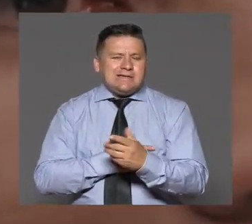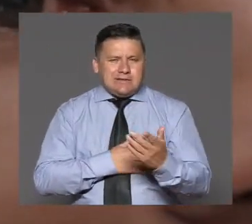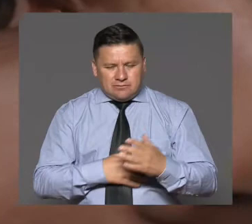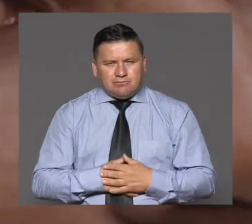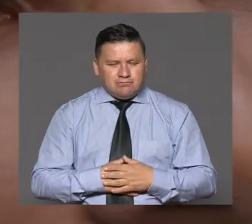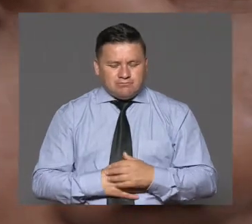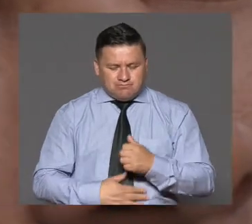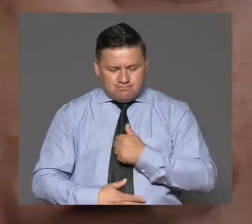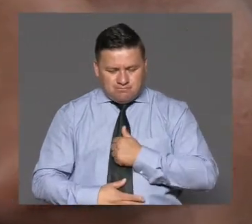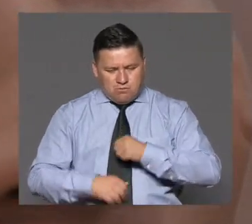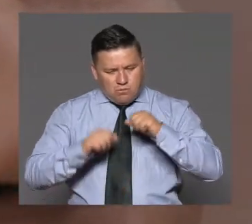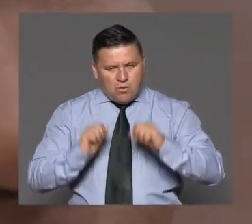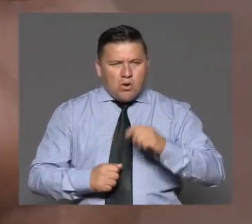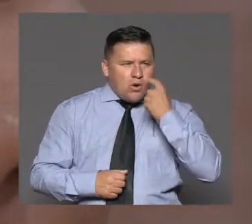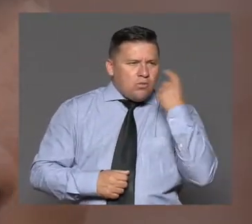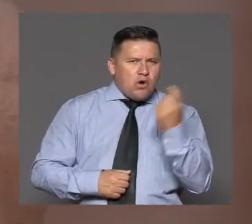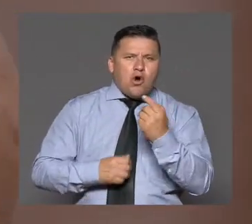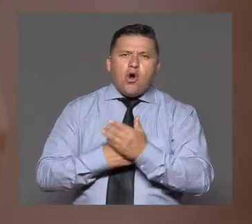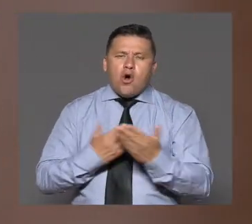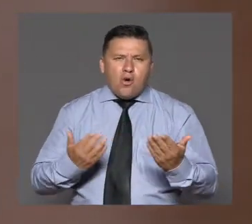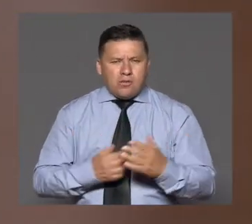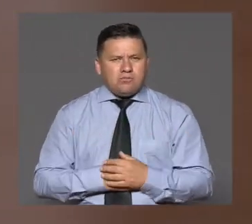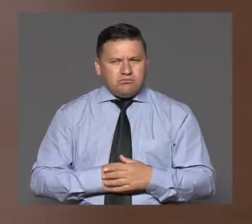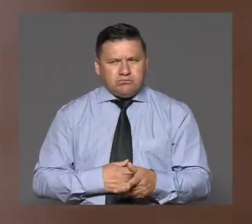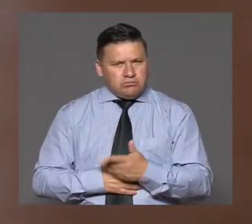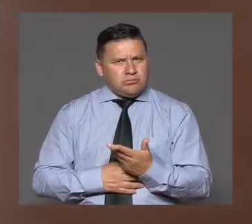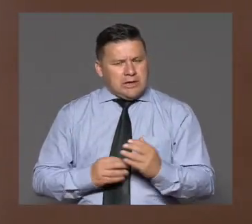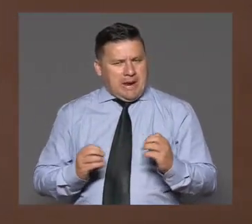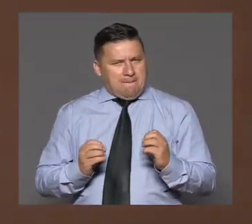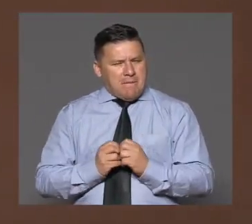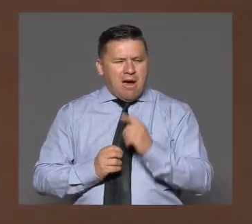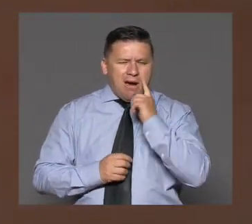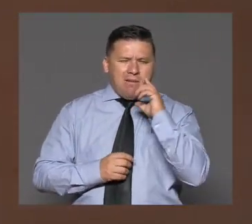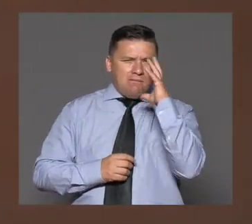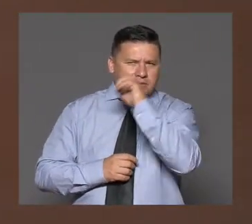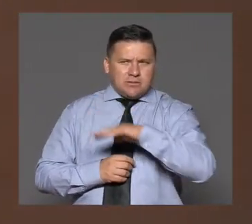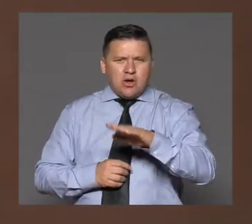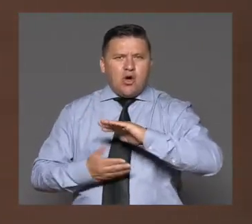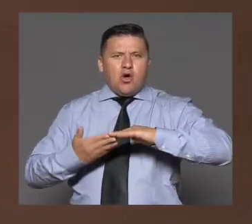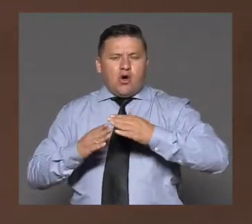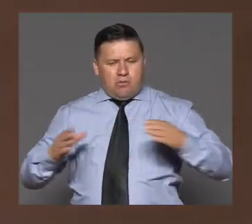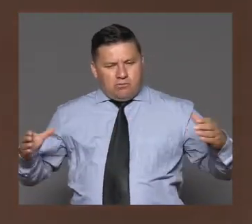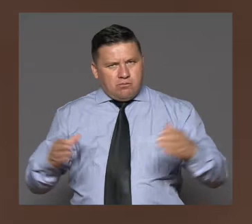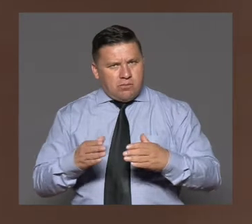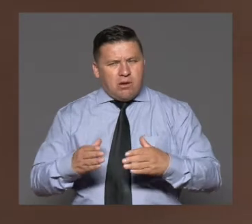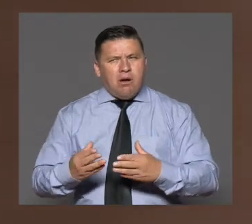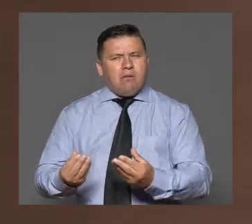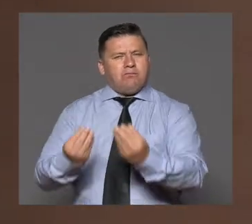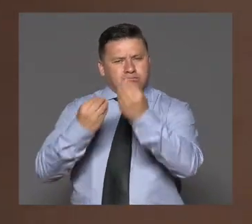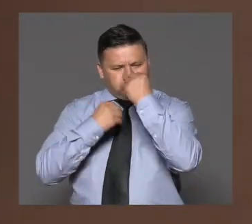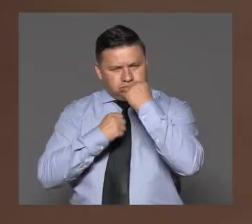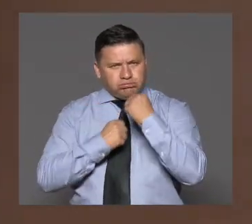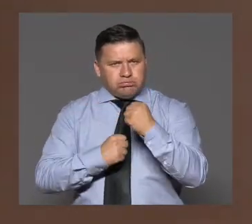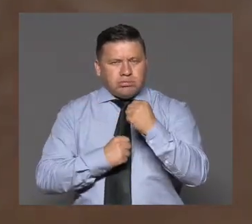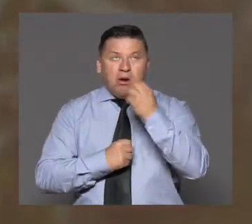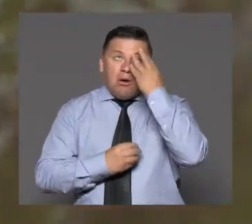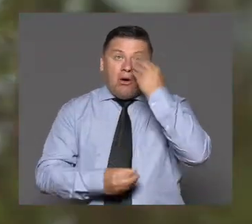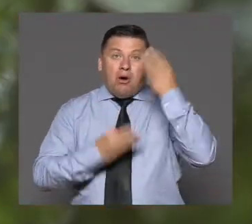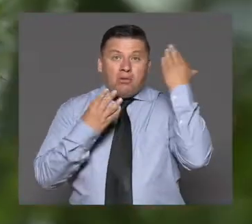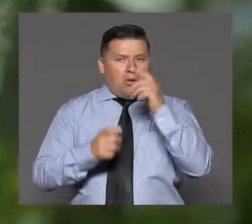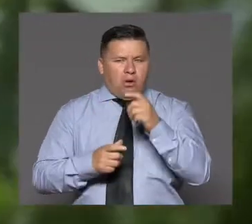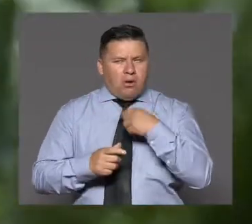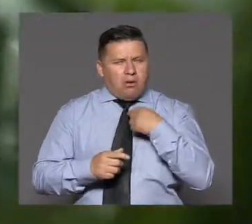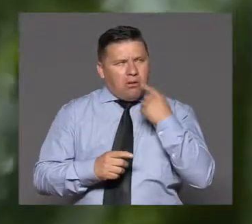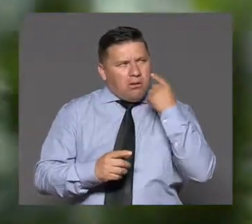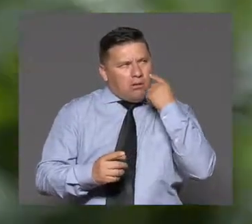de así mismo poder buscar una forma que se les tenga más en cuenta a aquella población que se ha tenido en el olvido.